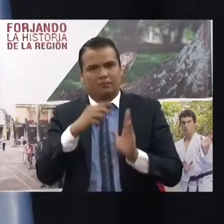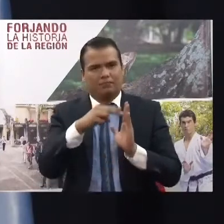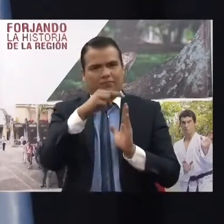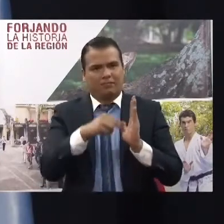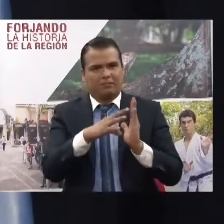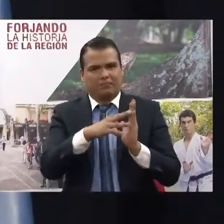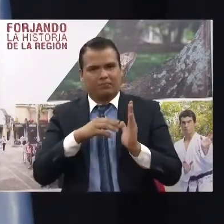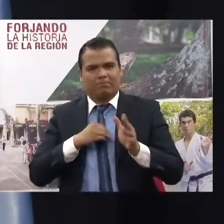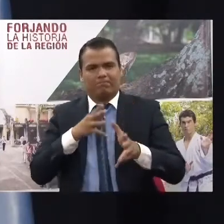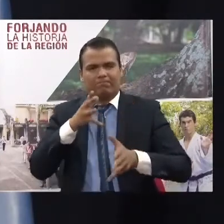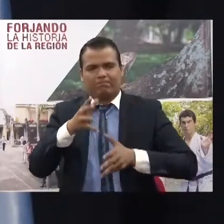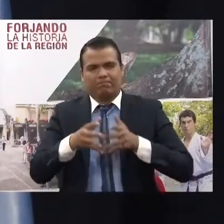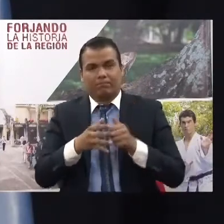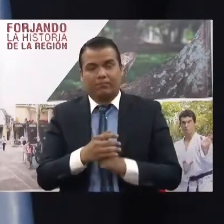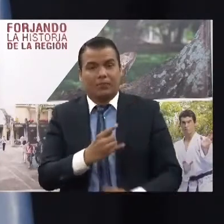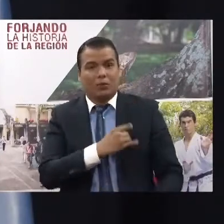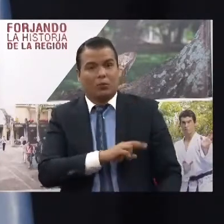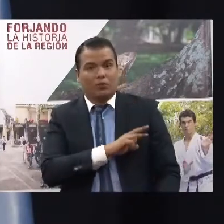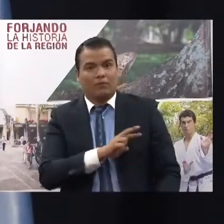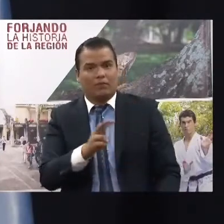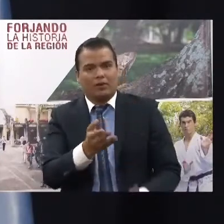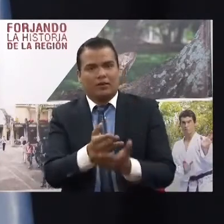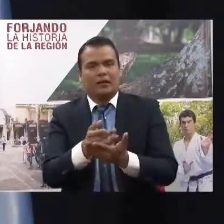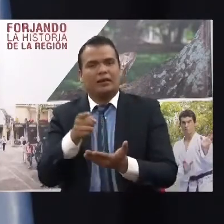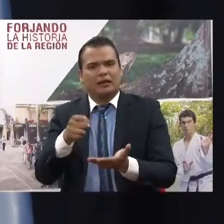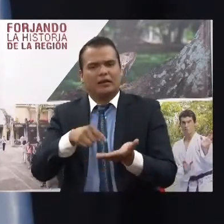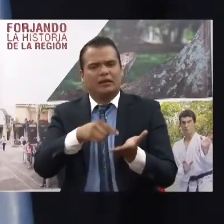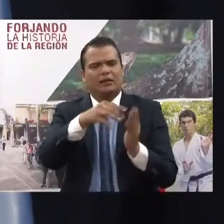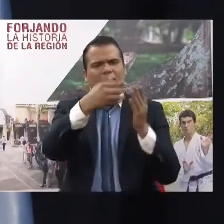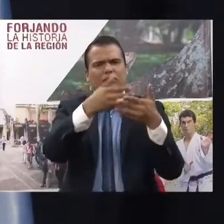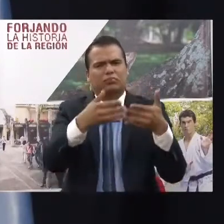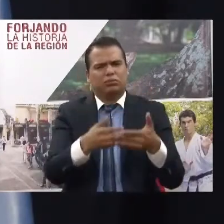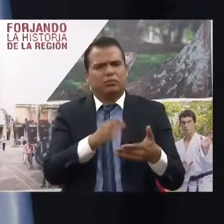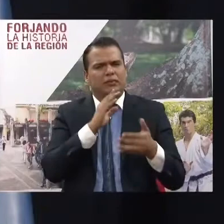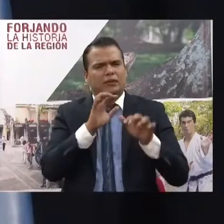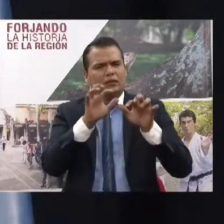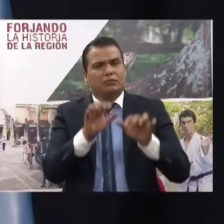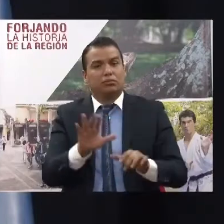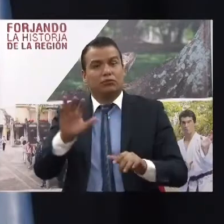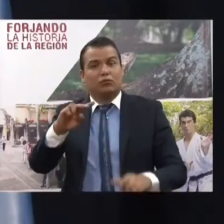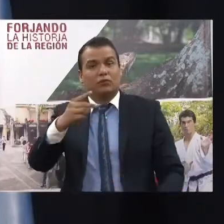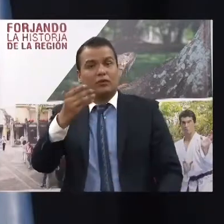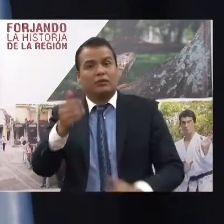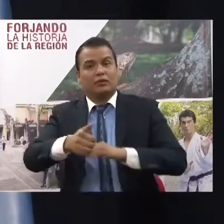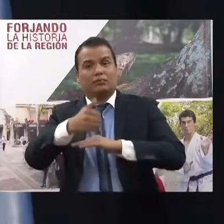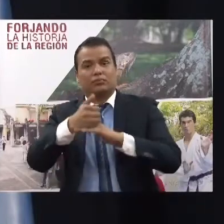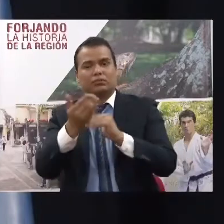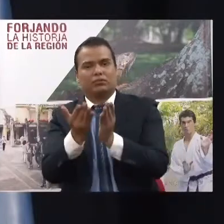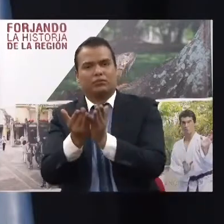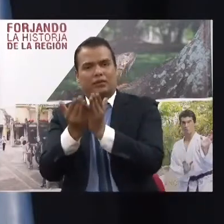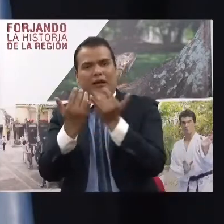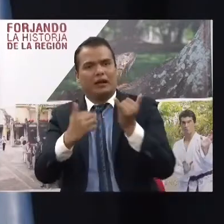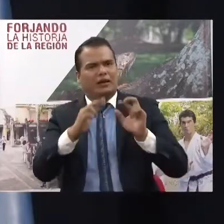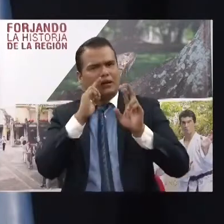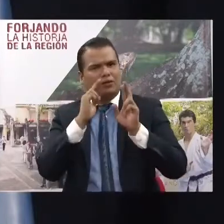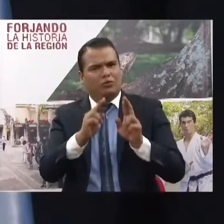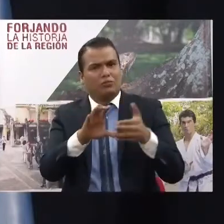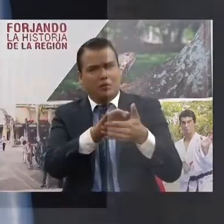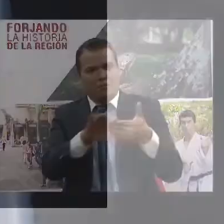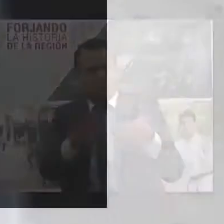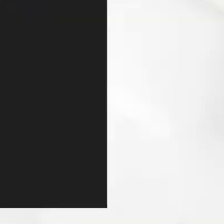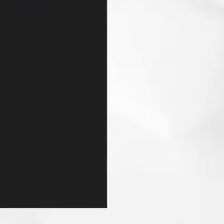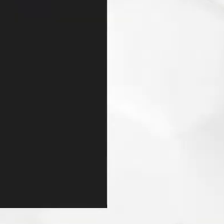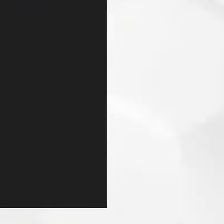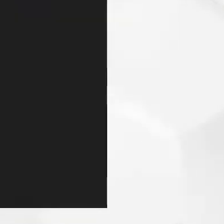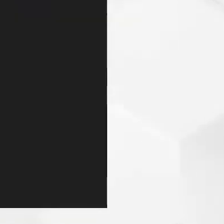Valle, Vicerrectoría Académica, por la cual se otorga el estímulo de mejor graduando. La Vicerrectoría Académica de la Universidad